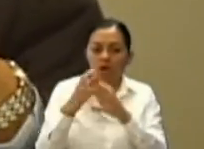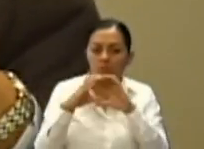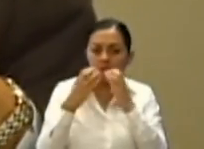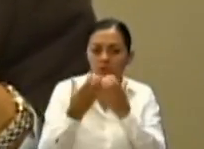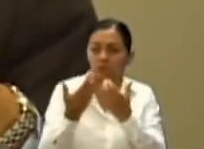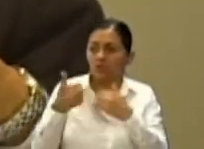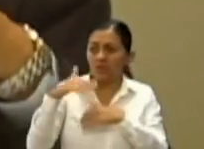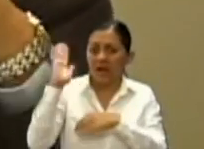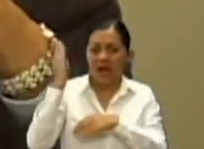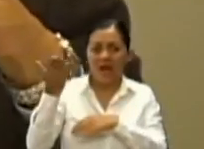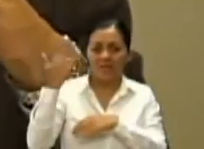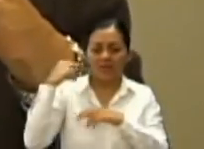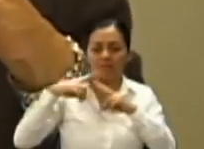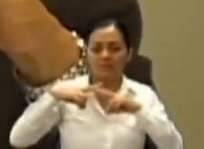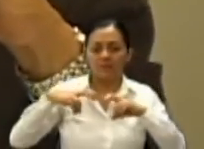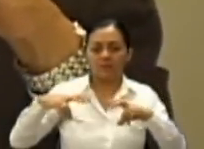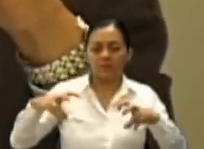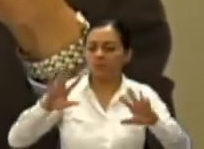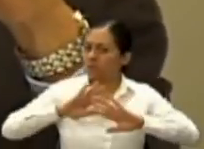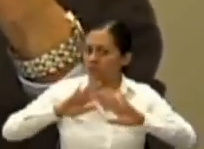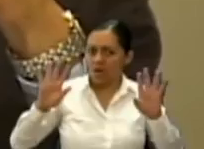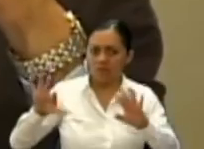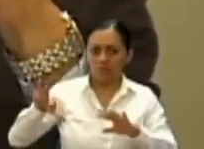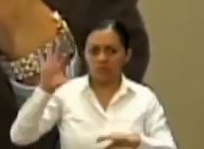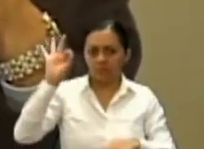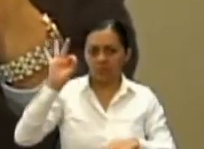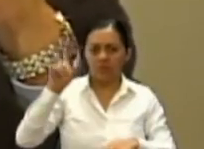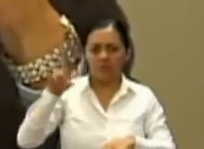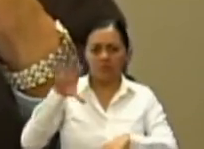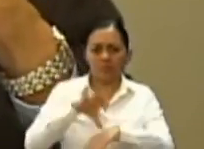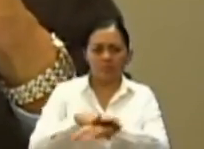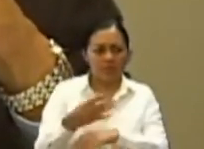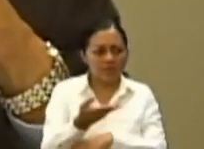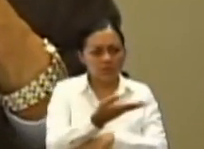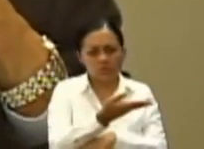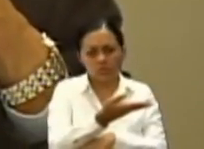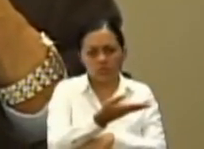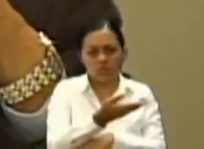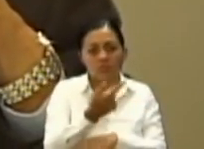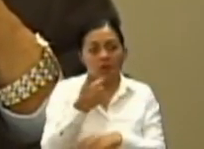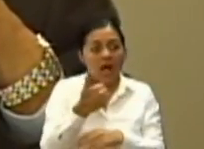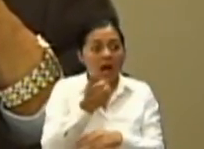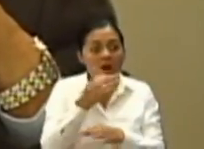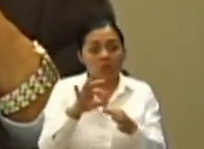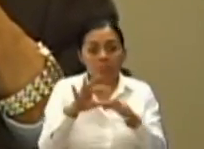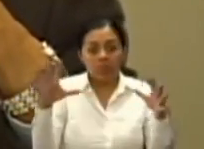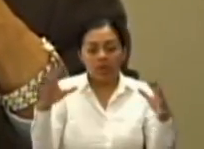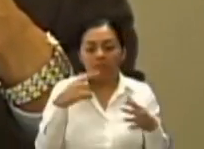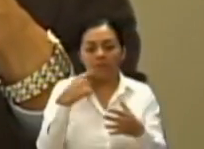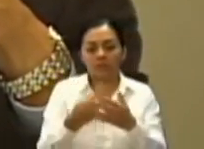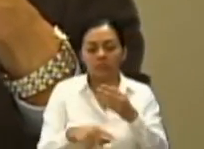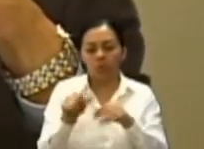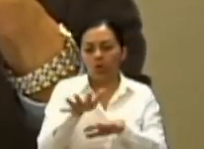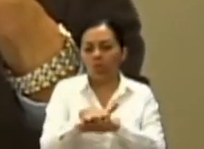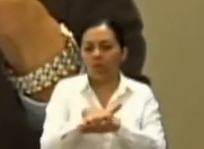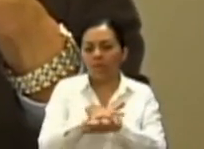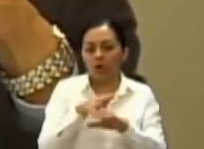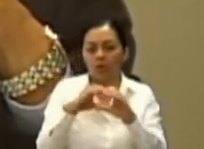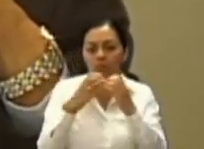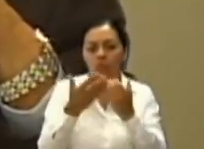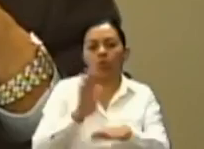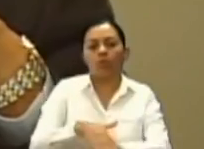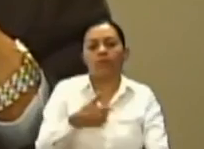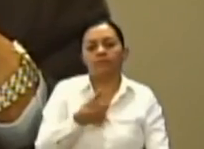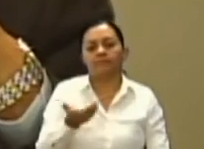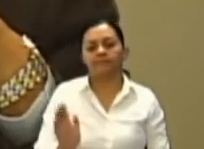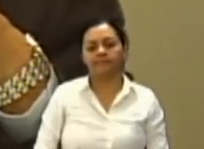algo que ya se había investigado que estaba juzgado los asesinos presos para ver si había quedado un cabo suelto se demoró un poco esa comisión ahora los culpables